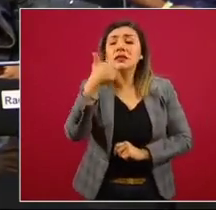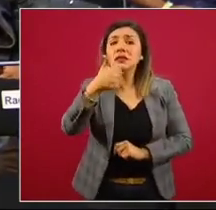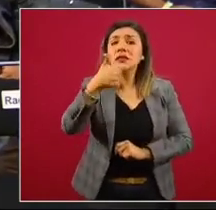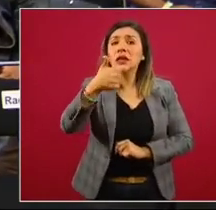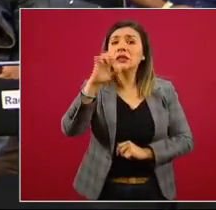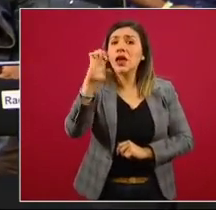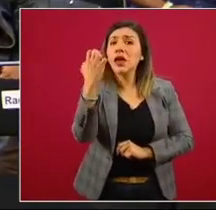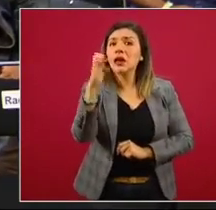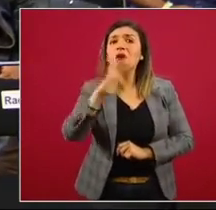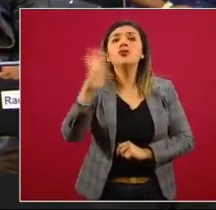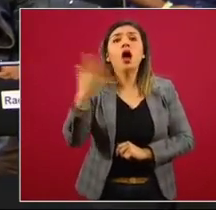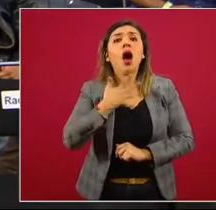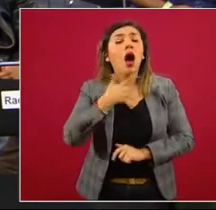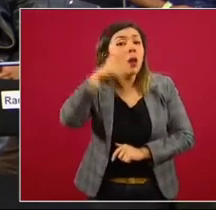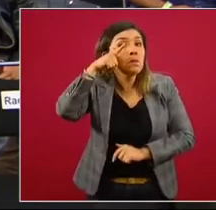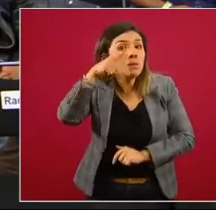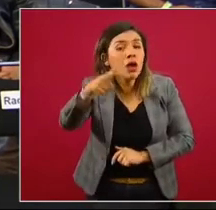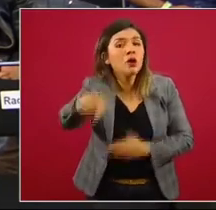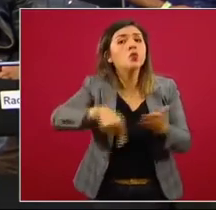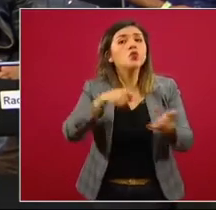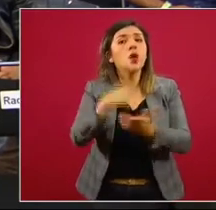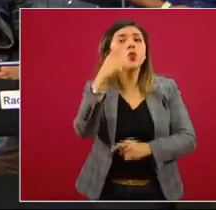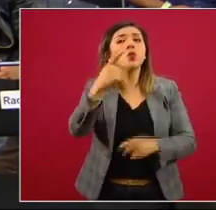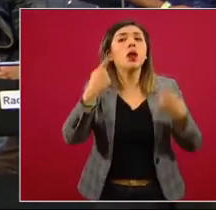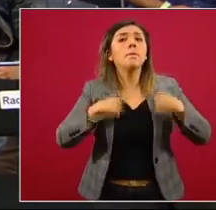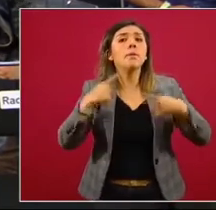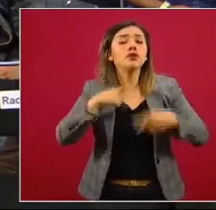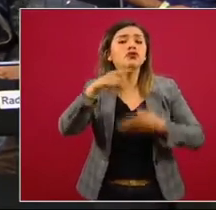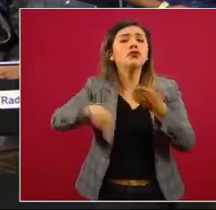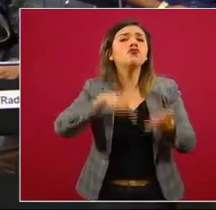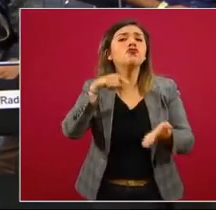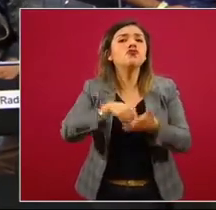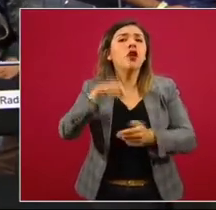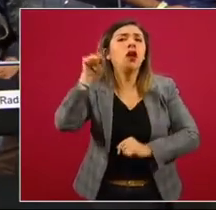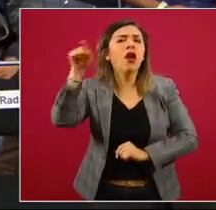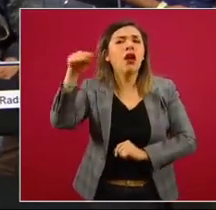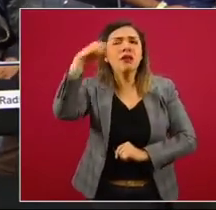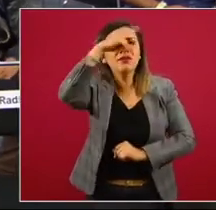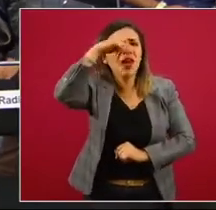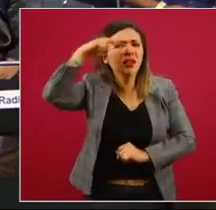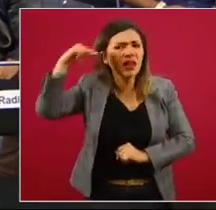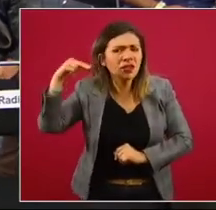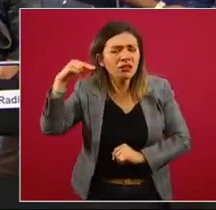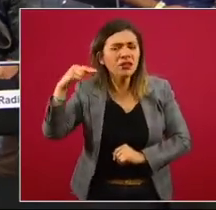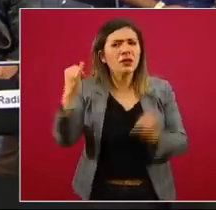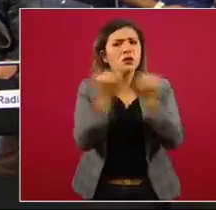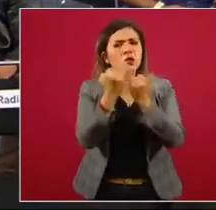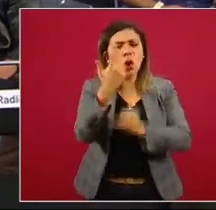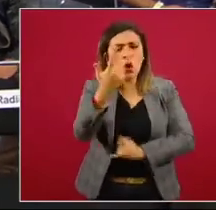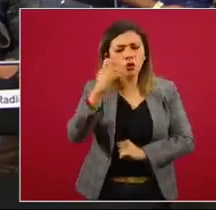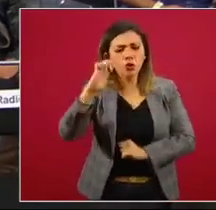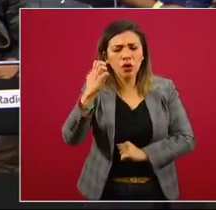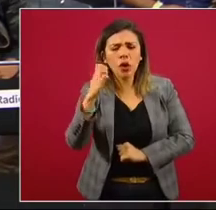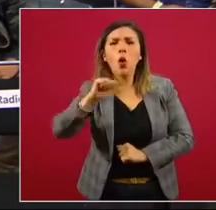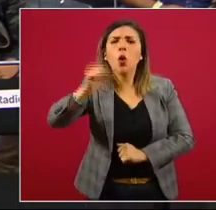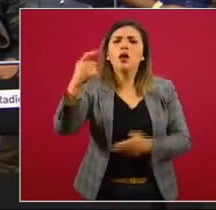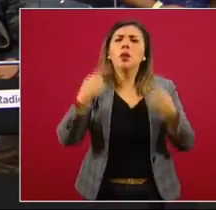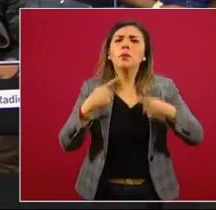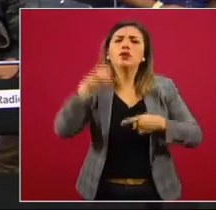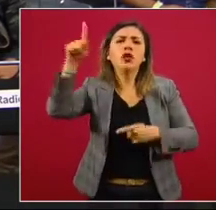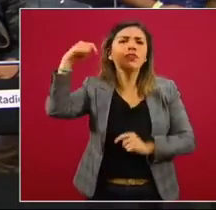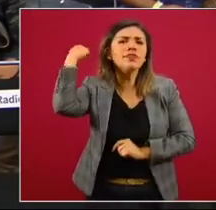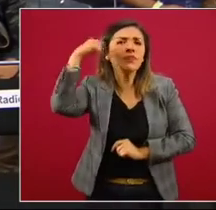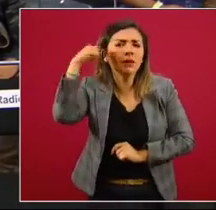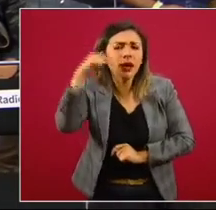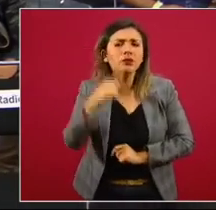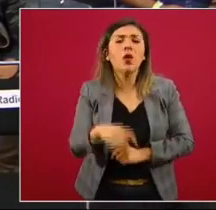enero ya hubo un caso confirmado en Nayarit, el 8 de enero dice también, bueno, ahí que hay otro en Tabasco, para el